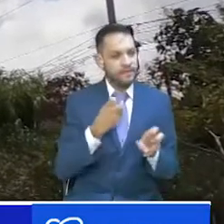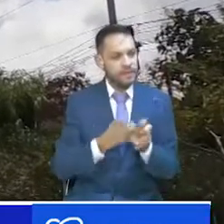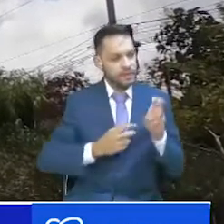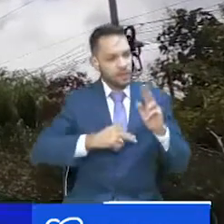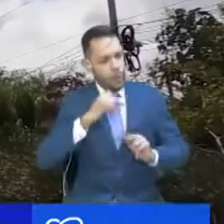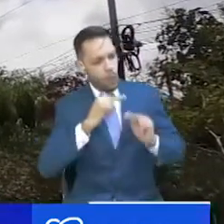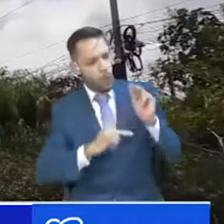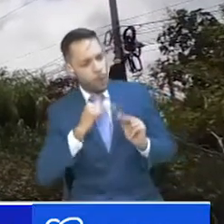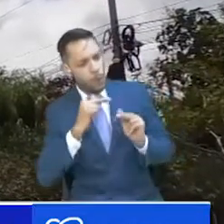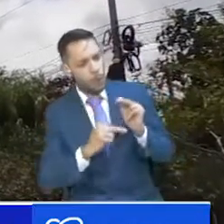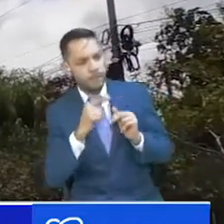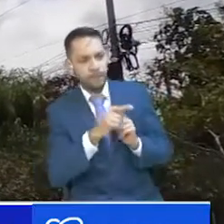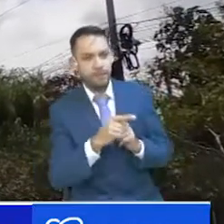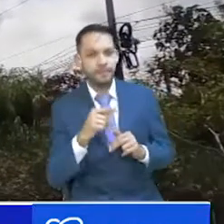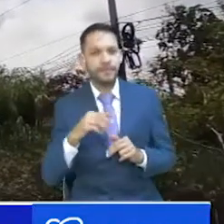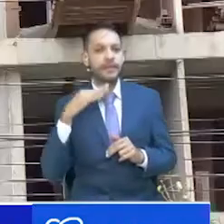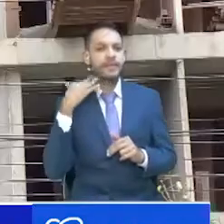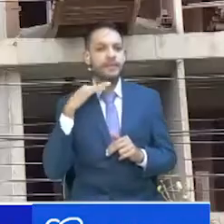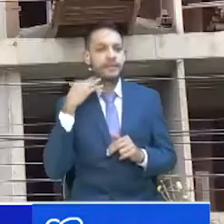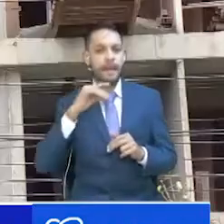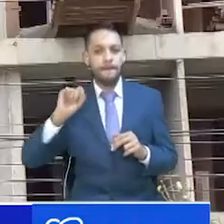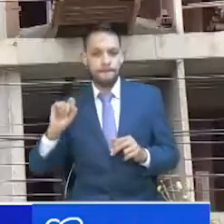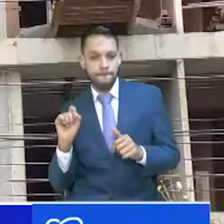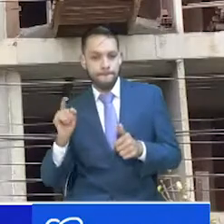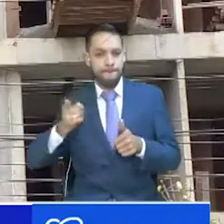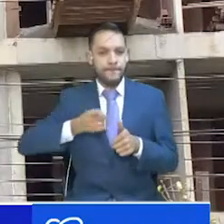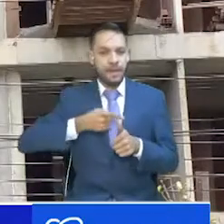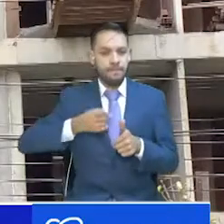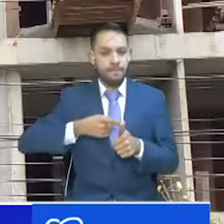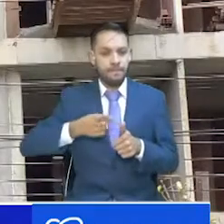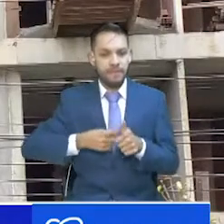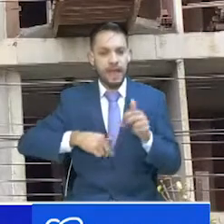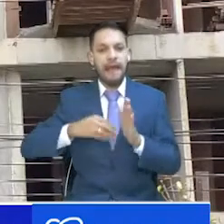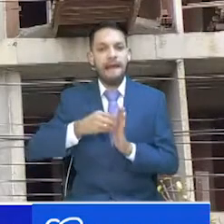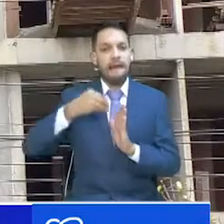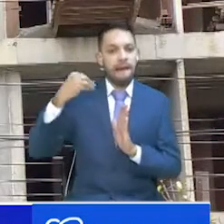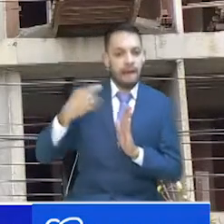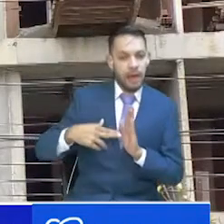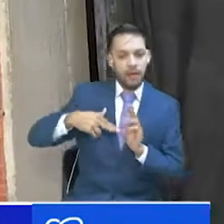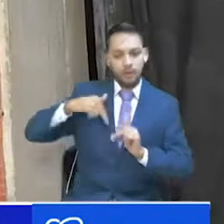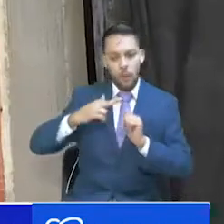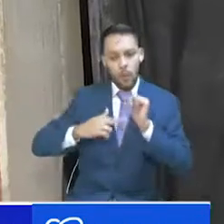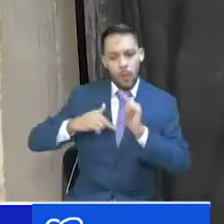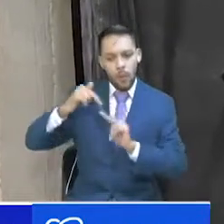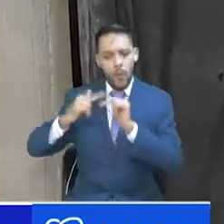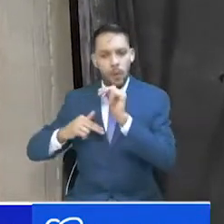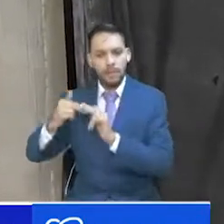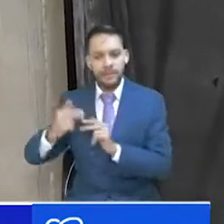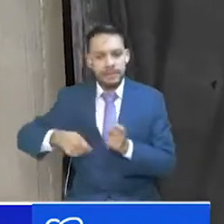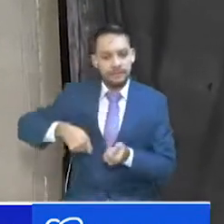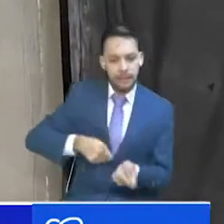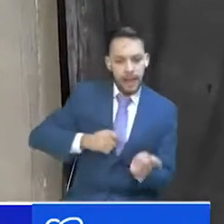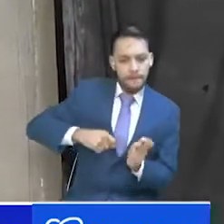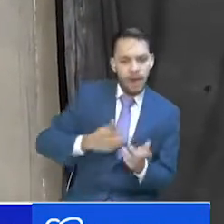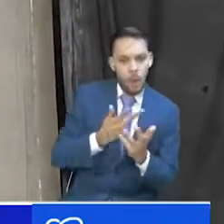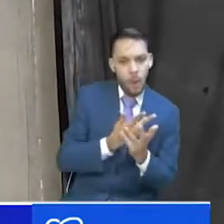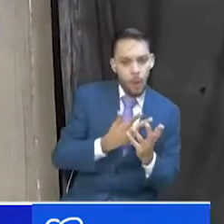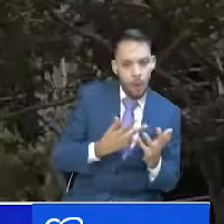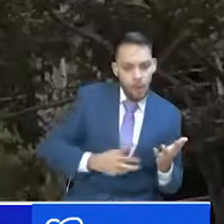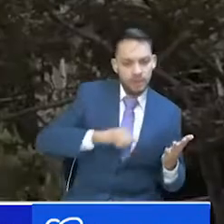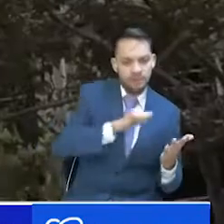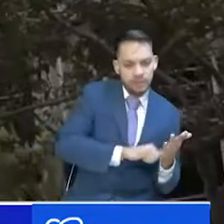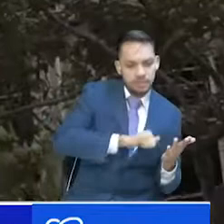construcción el municipio ocupa el primer lugar con el índice de costos más alto para el gremio con un porcentaje del 8,39 y